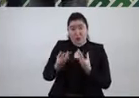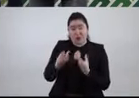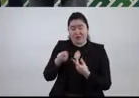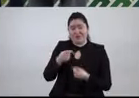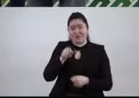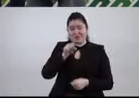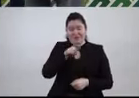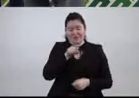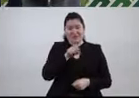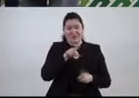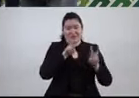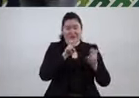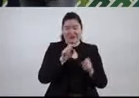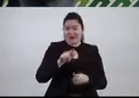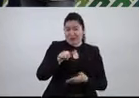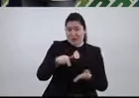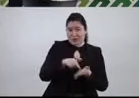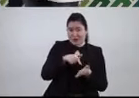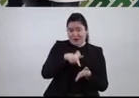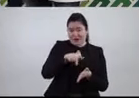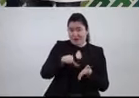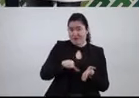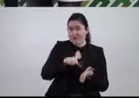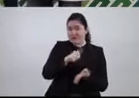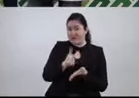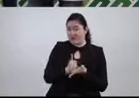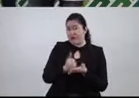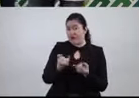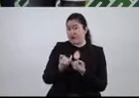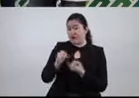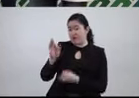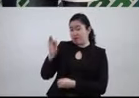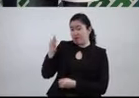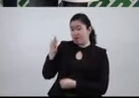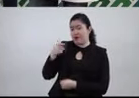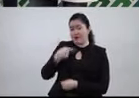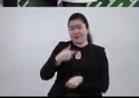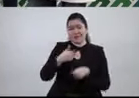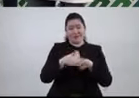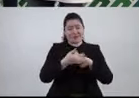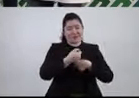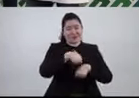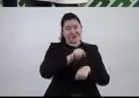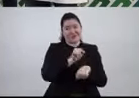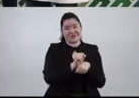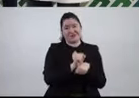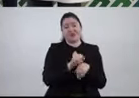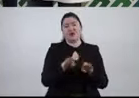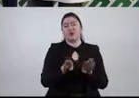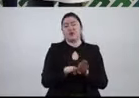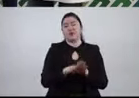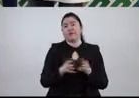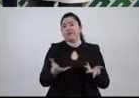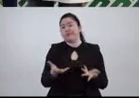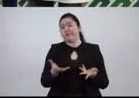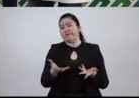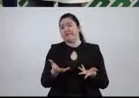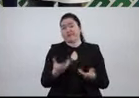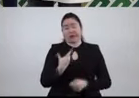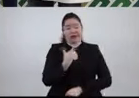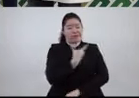federal, esta fase de vacunación? Es la semana más, digamos, de